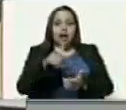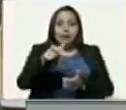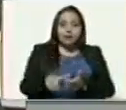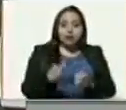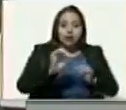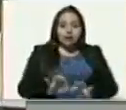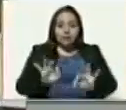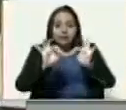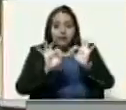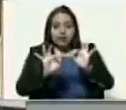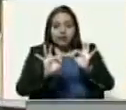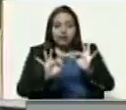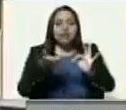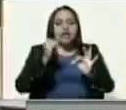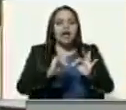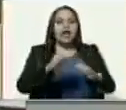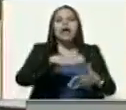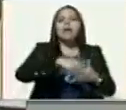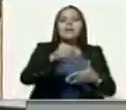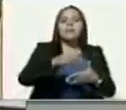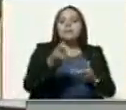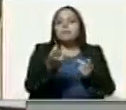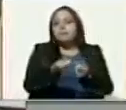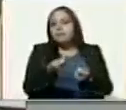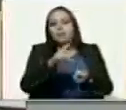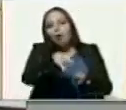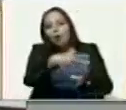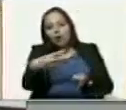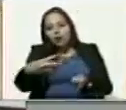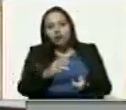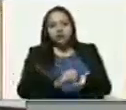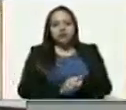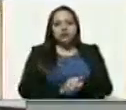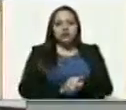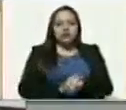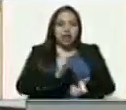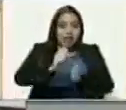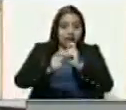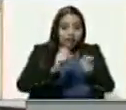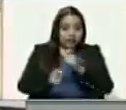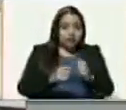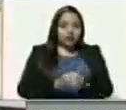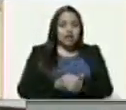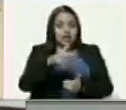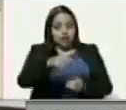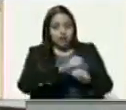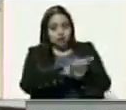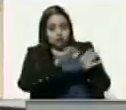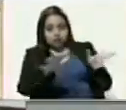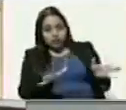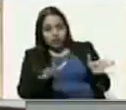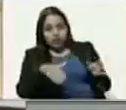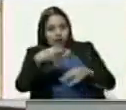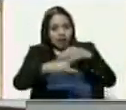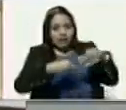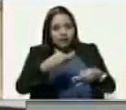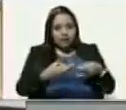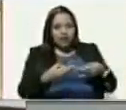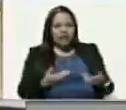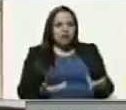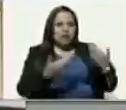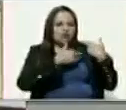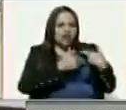especial. Si es en divisa, vamos a destacarlo nuevamente, si la operación es en divisa, eso lo define la autoridad tributaria. ¿Quién tiene